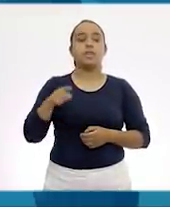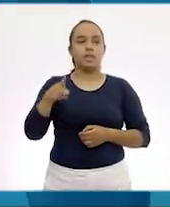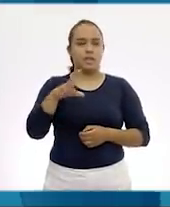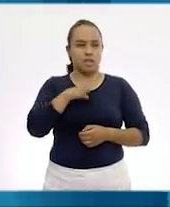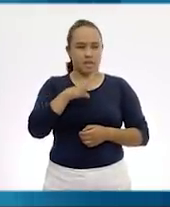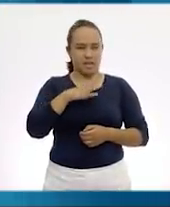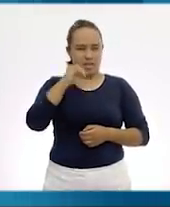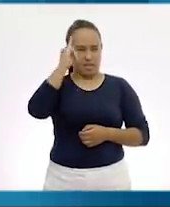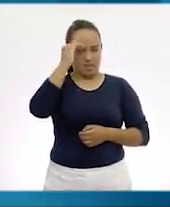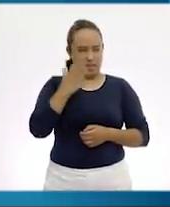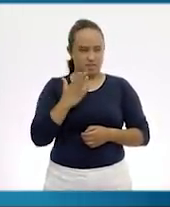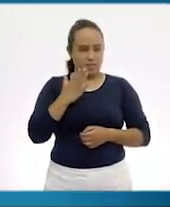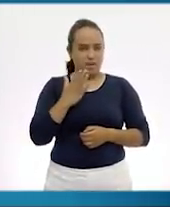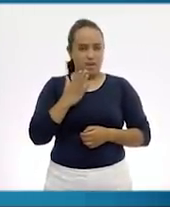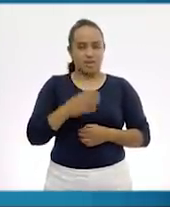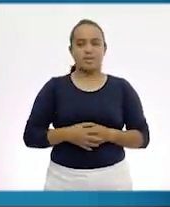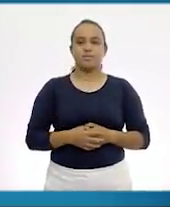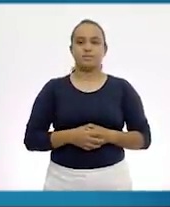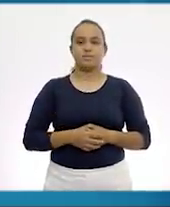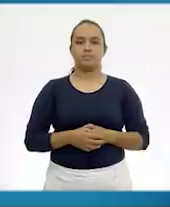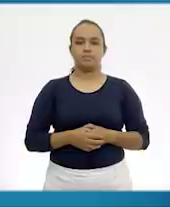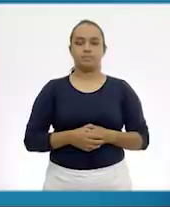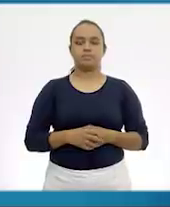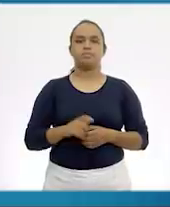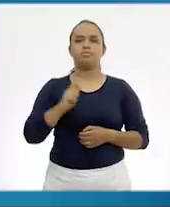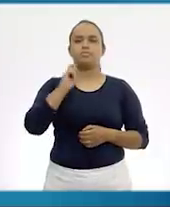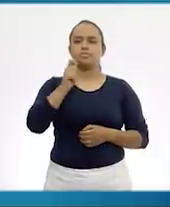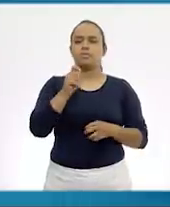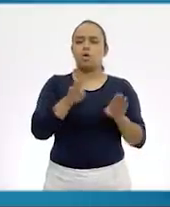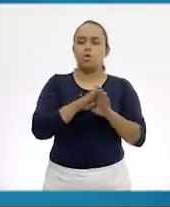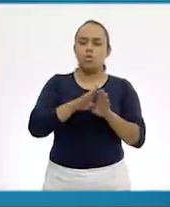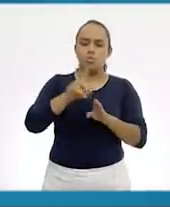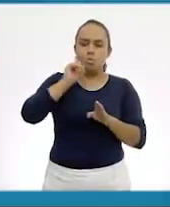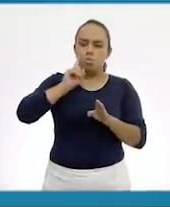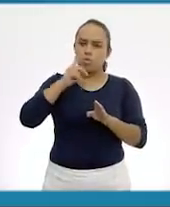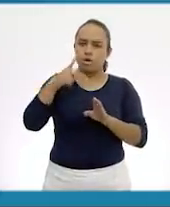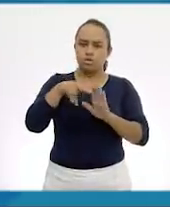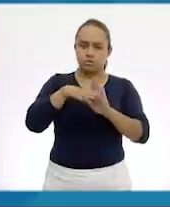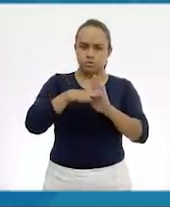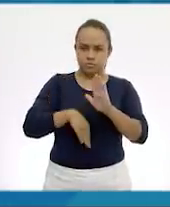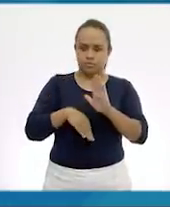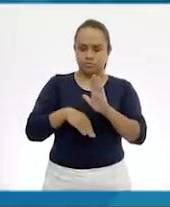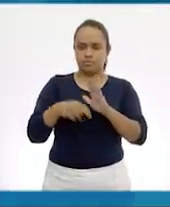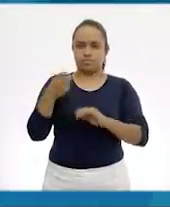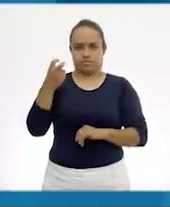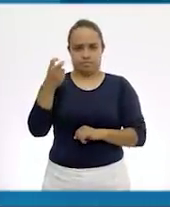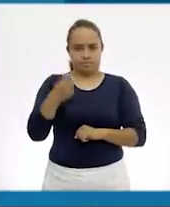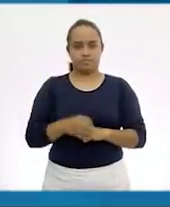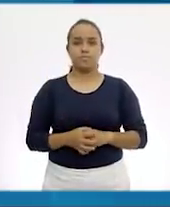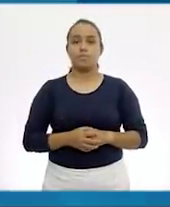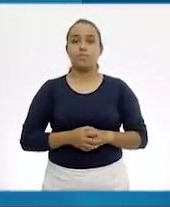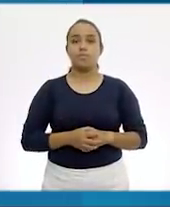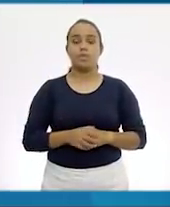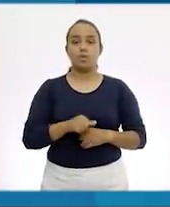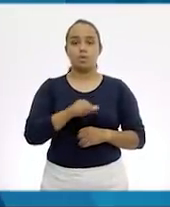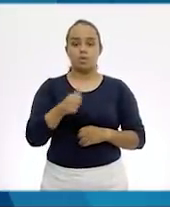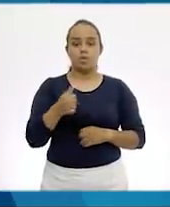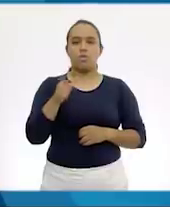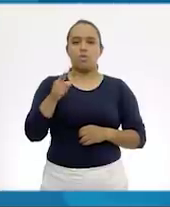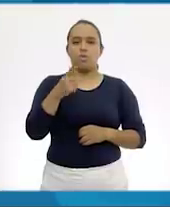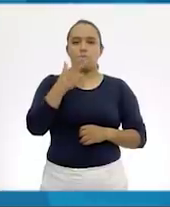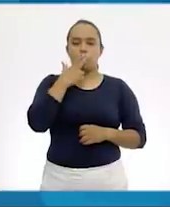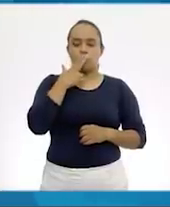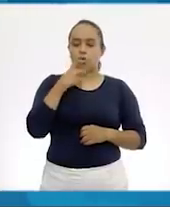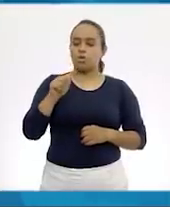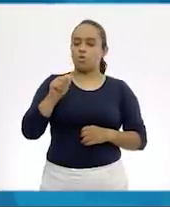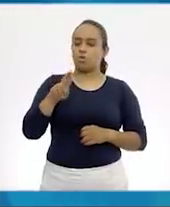esta imagen, es en esta parte, donde reconocemos lo del sistema sexual de la mujer, es esta parte. ¿Vale? Aquí están las trompas de